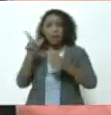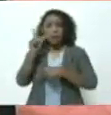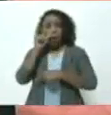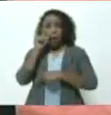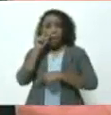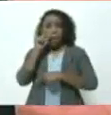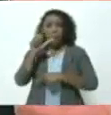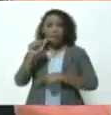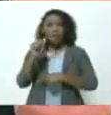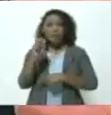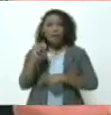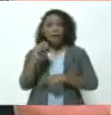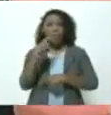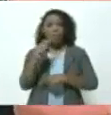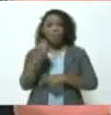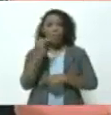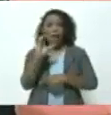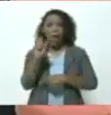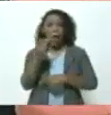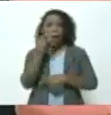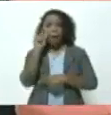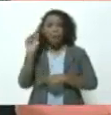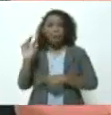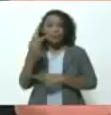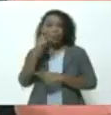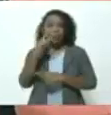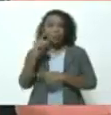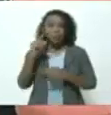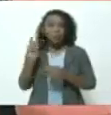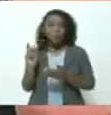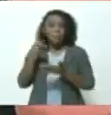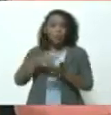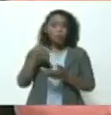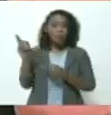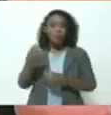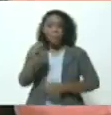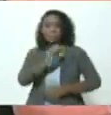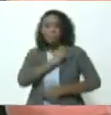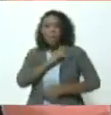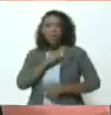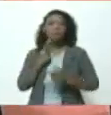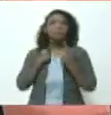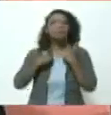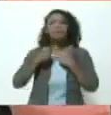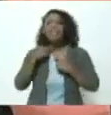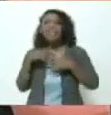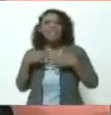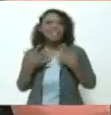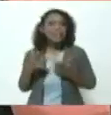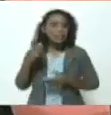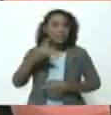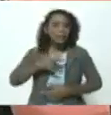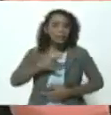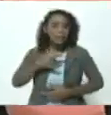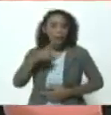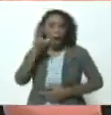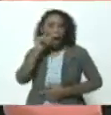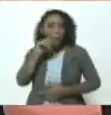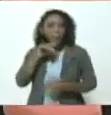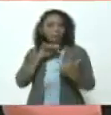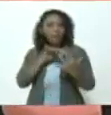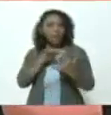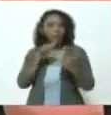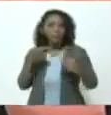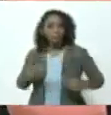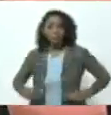Santiago Mariño, ¿no? Que fue el segundo a bordo. De qué sus miedos, sus ambiciones, qué sentía ese hombre en batalla, el ver